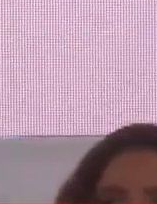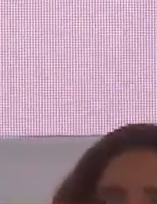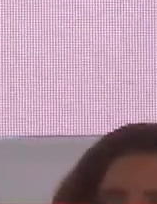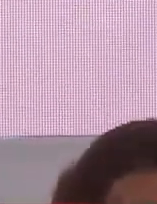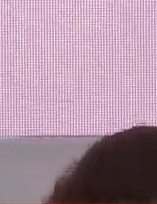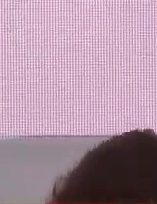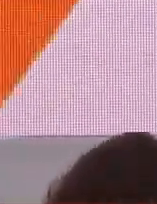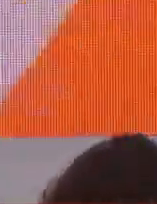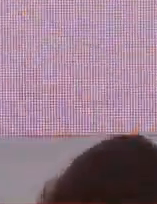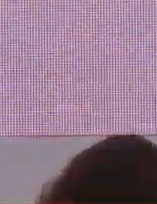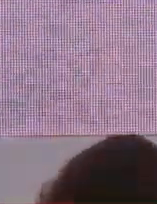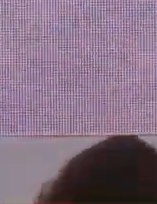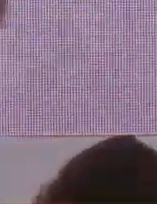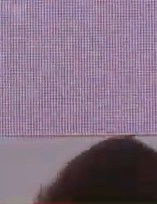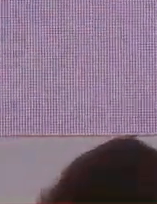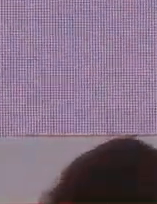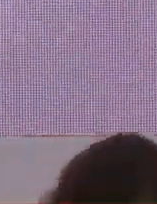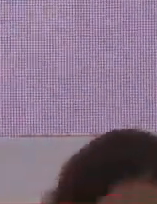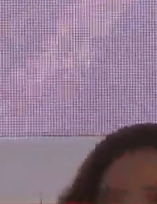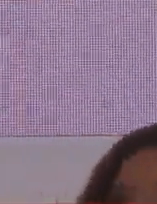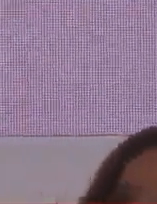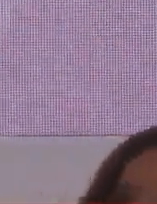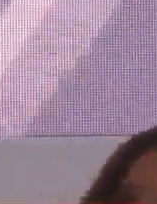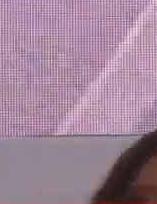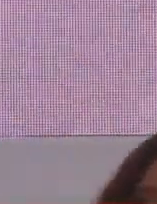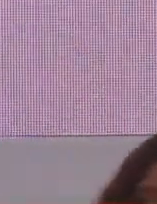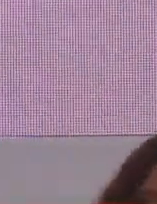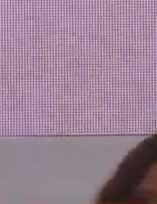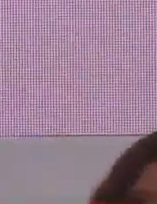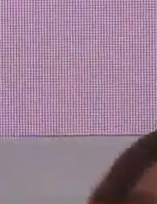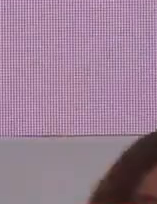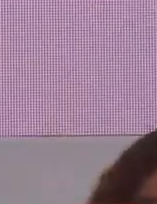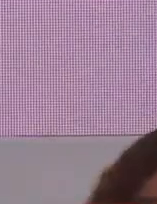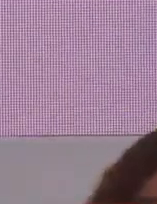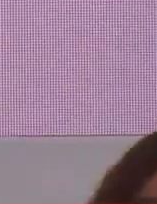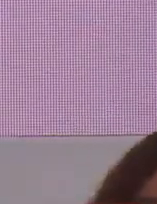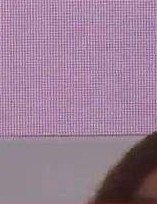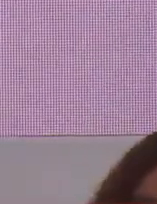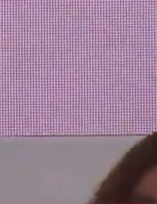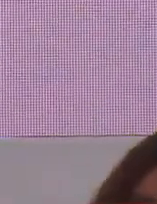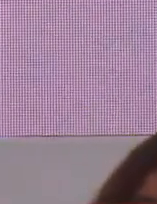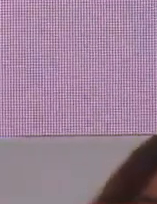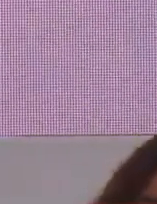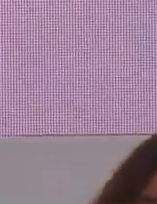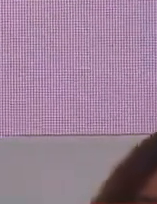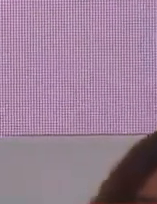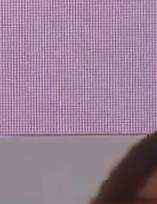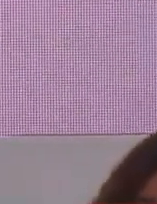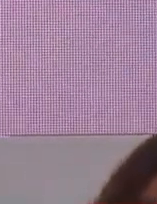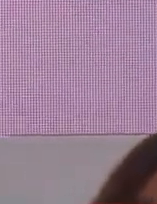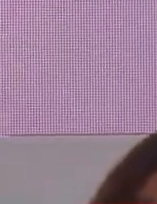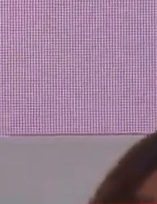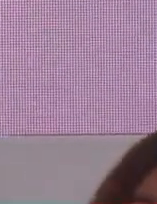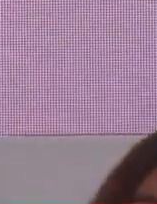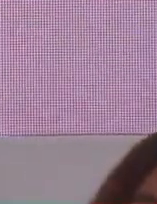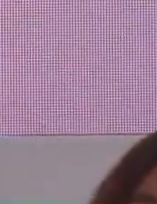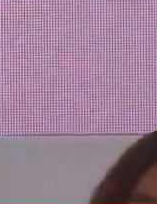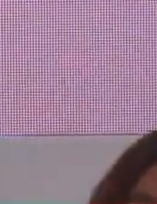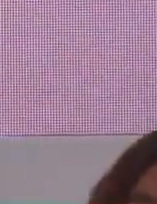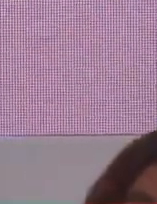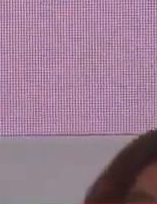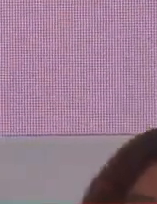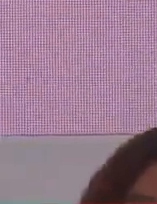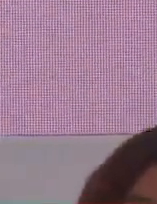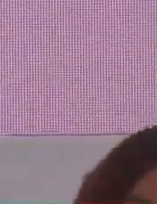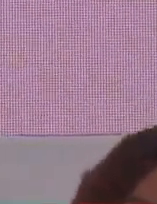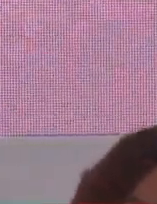criminalización, muchas veces con discriminación. Su guía de estos días será vital para que el Gobierno Nacional